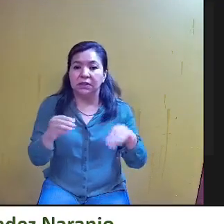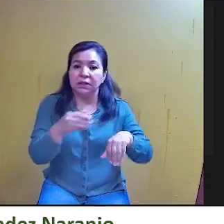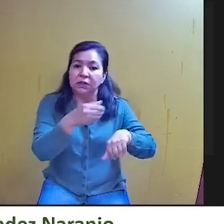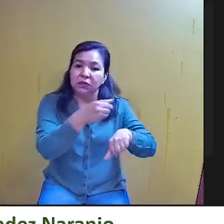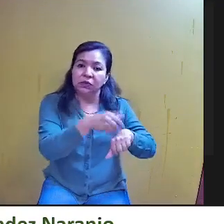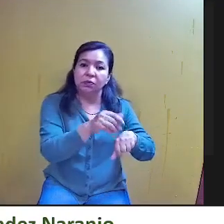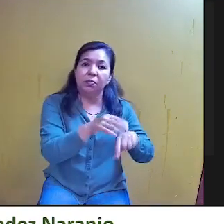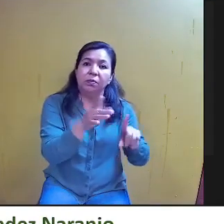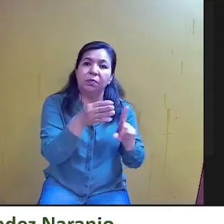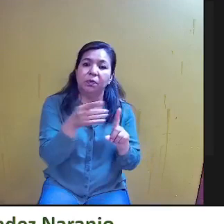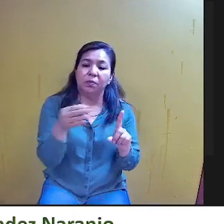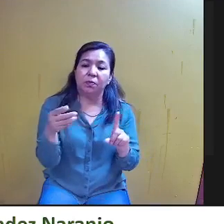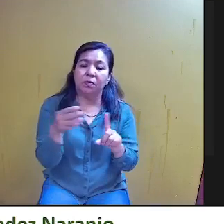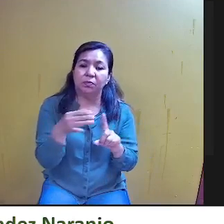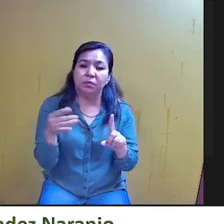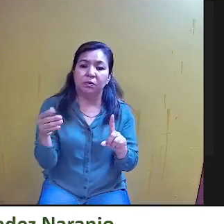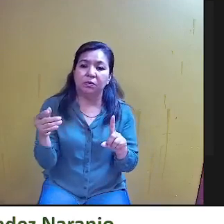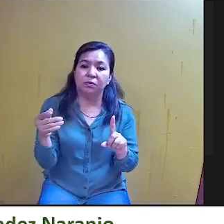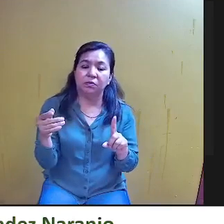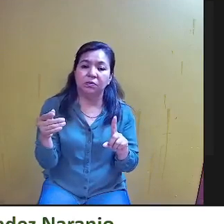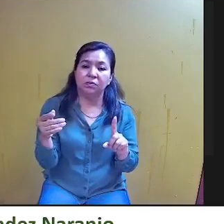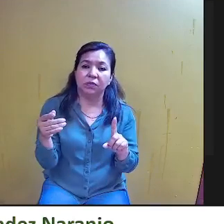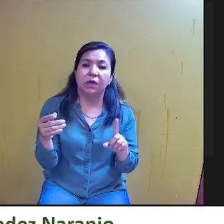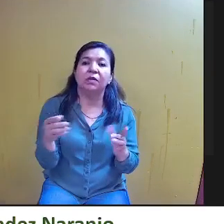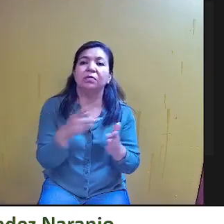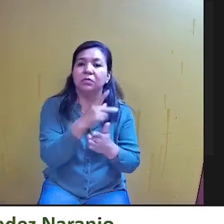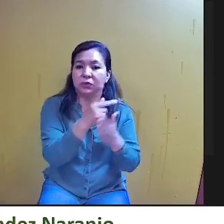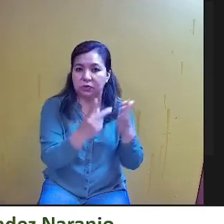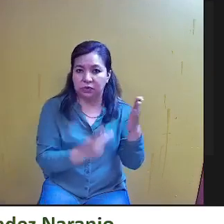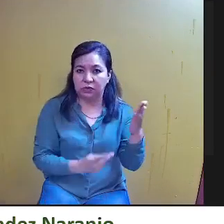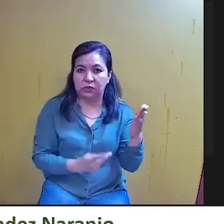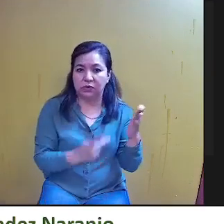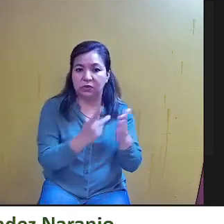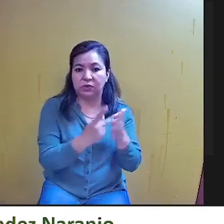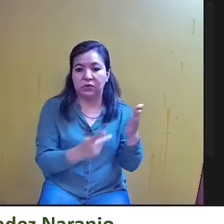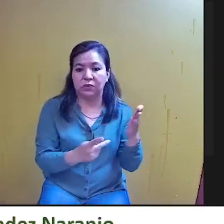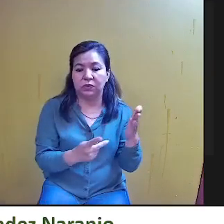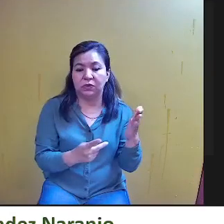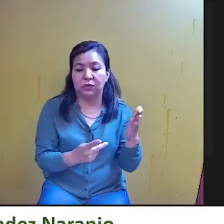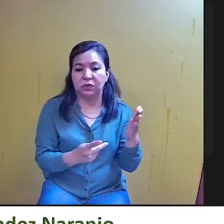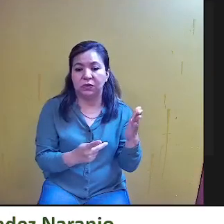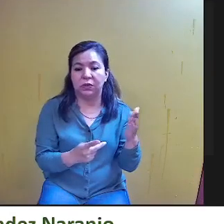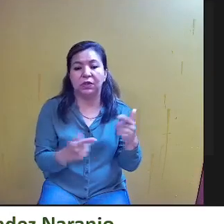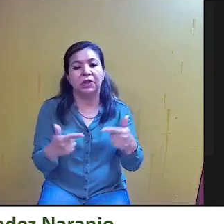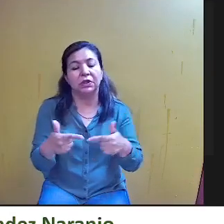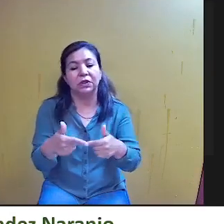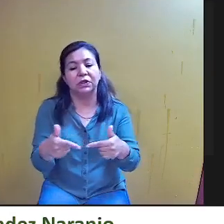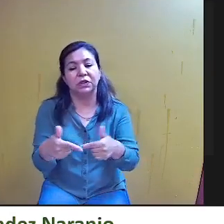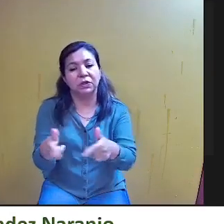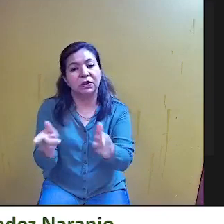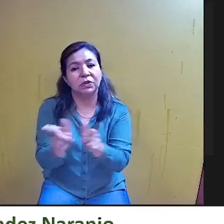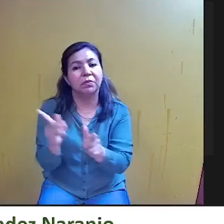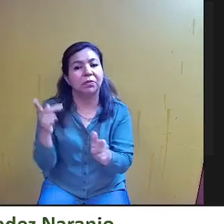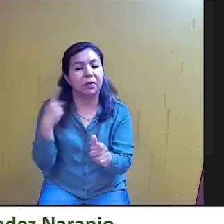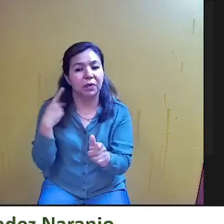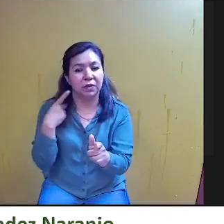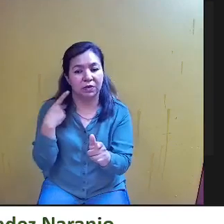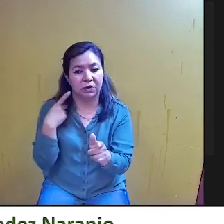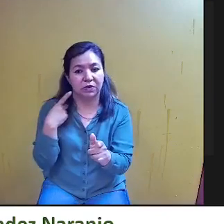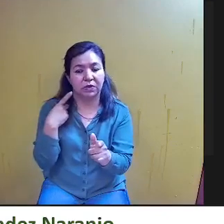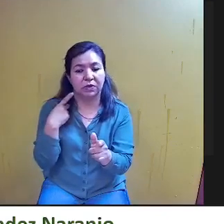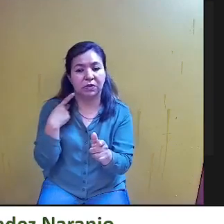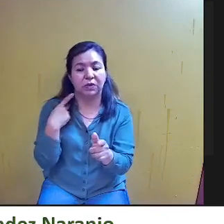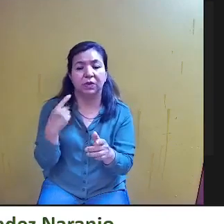2023. Al respecto, en el proyecto se propone declarar infundado el agravio del partido actor en virtud de que, contrario a su